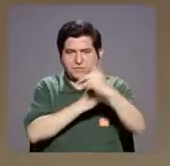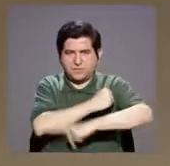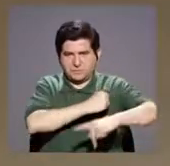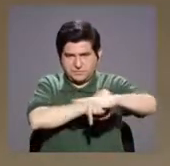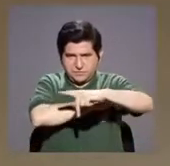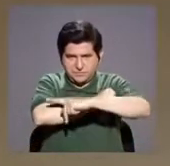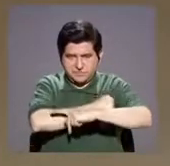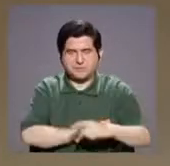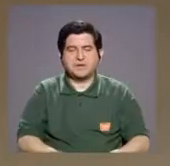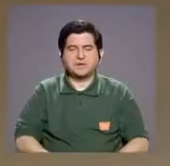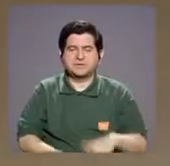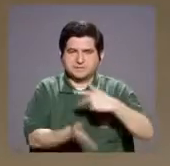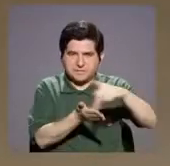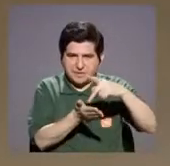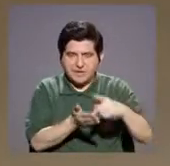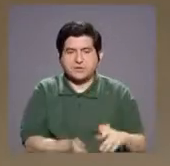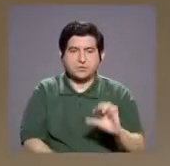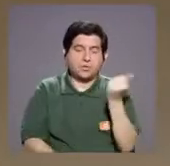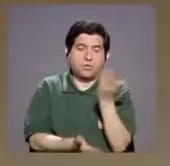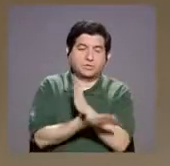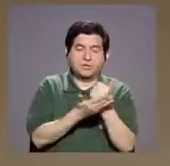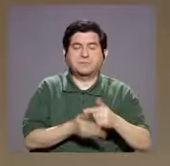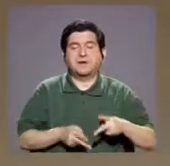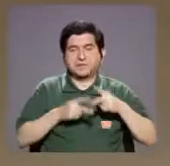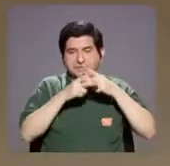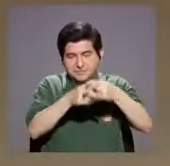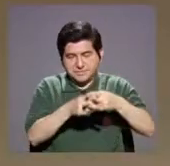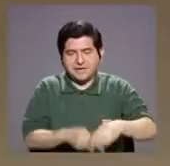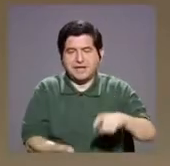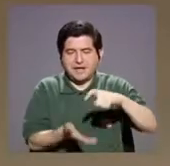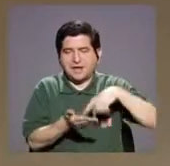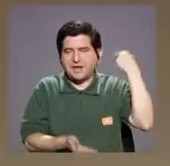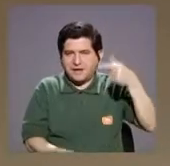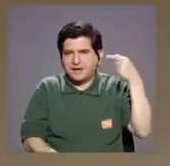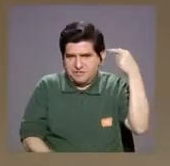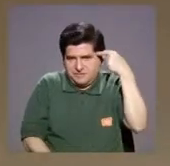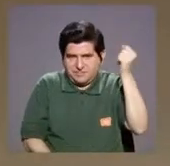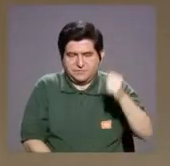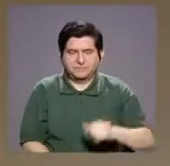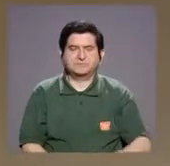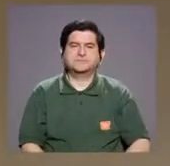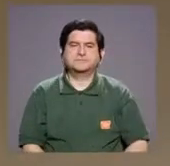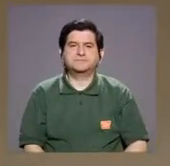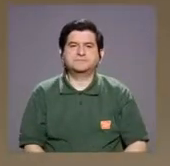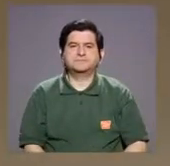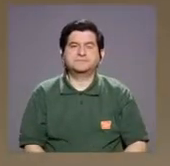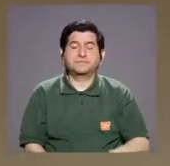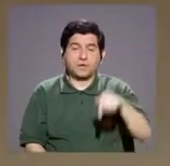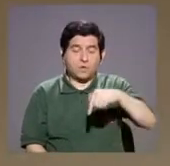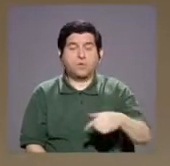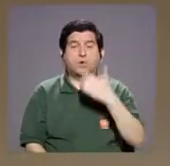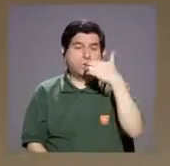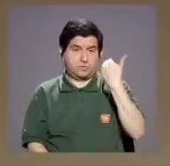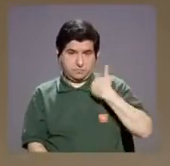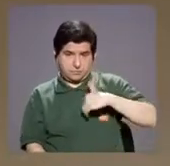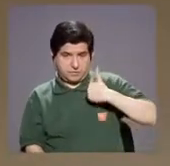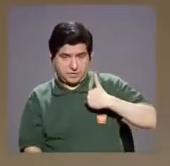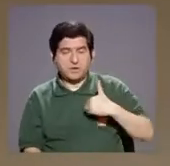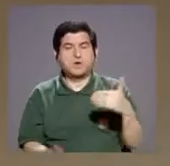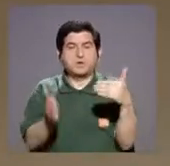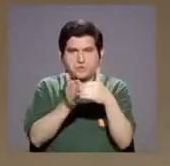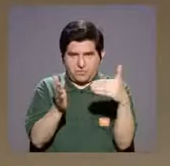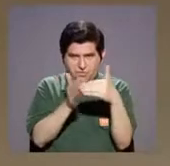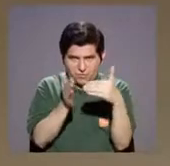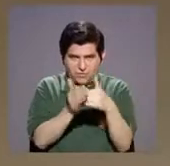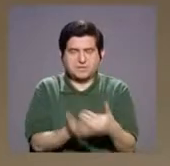sabiendo que en otra parte se va desviado en el déficit fiscal y tenemos hoy el privilegio de volver a